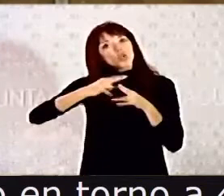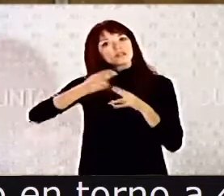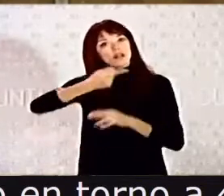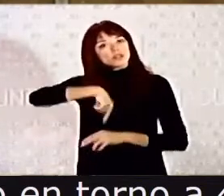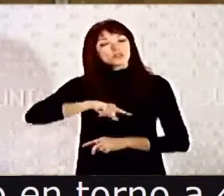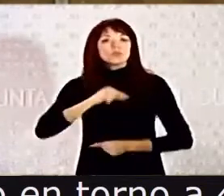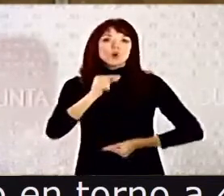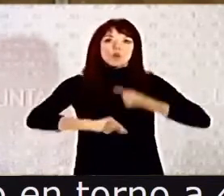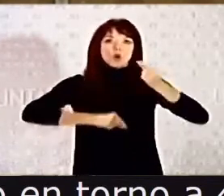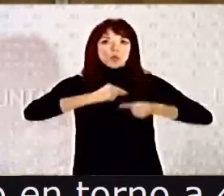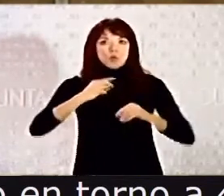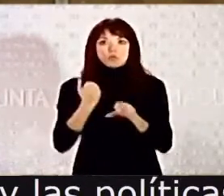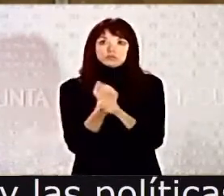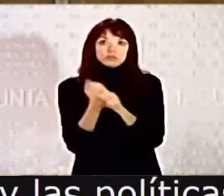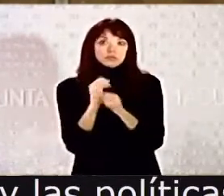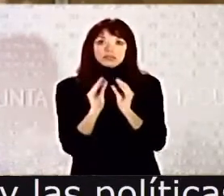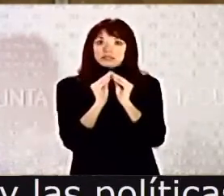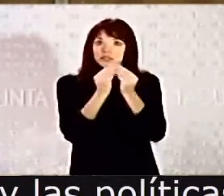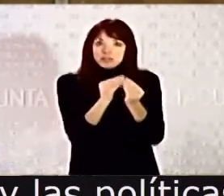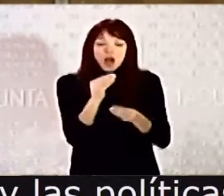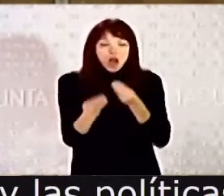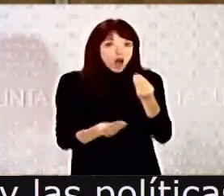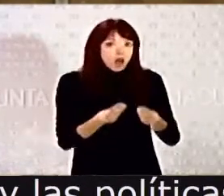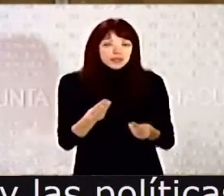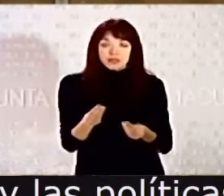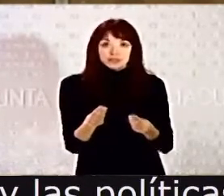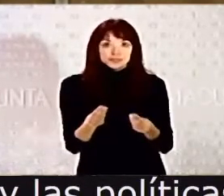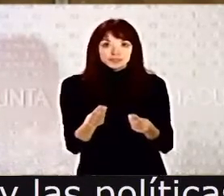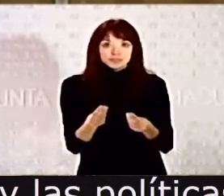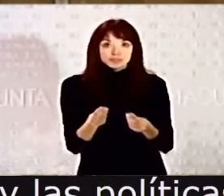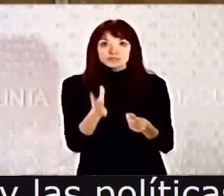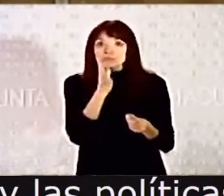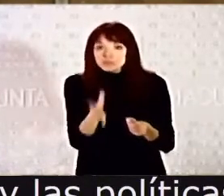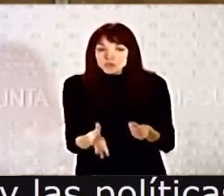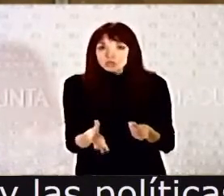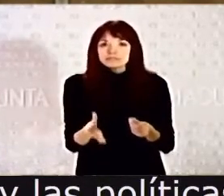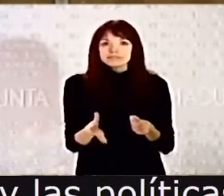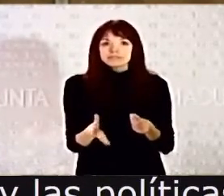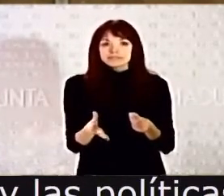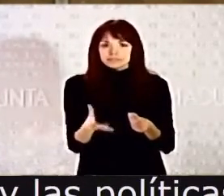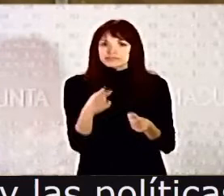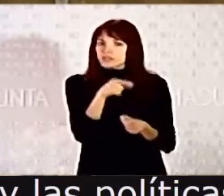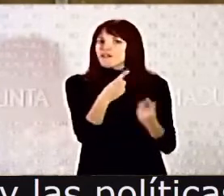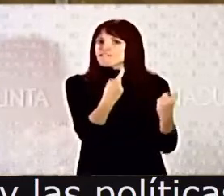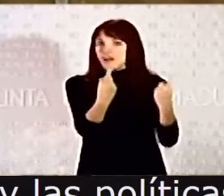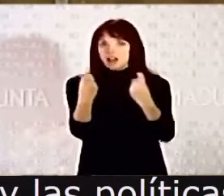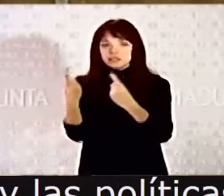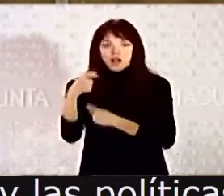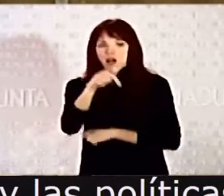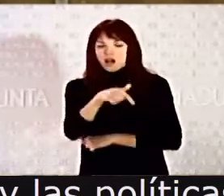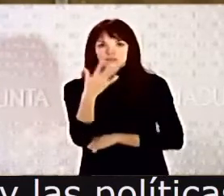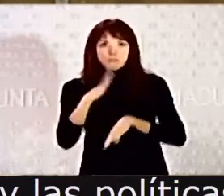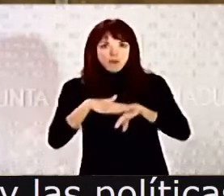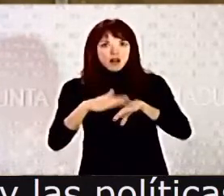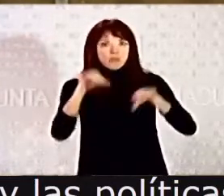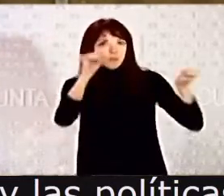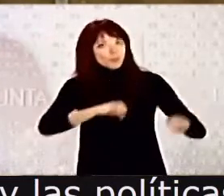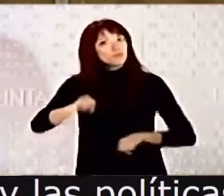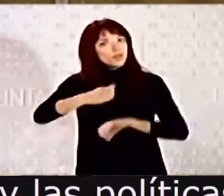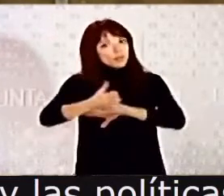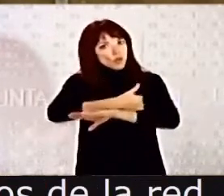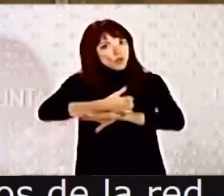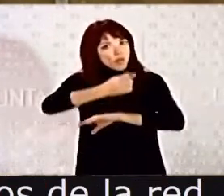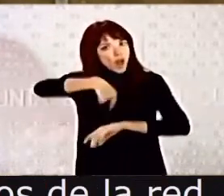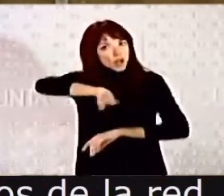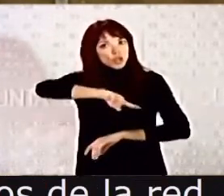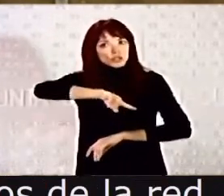ido haciendo, que no era más que coser los rotos que tenía esa red que debe proteger a los ciudadanos desde lo público,